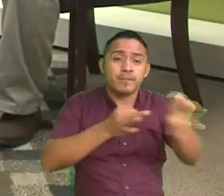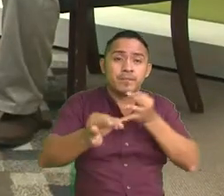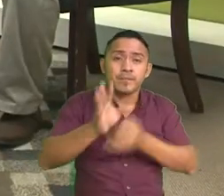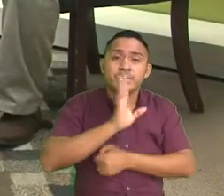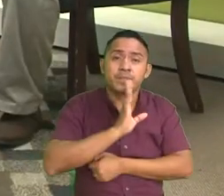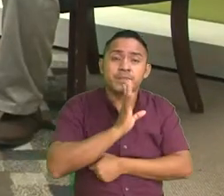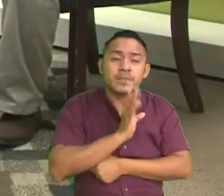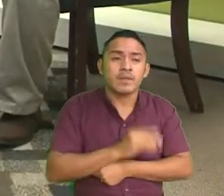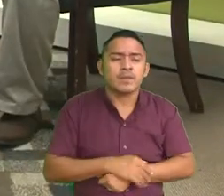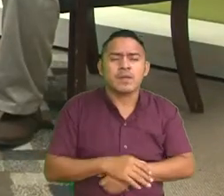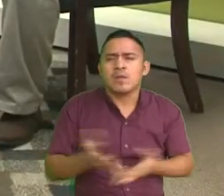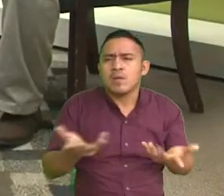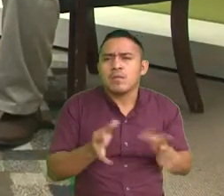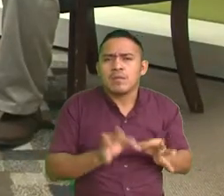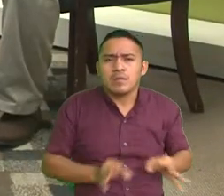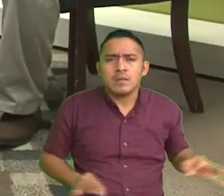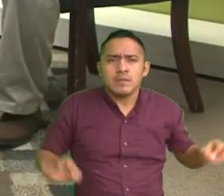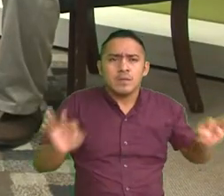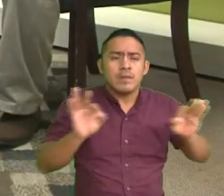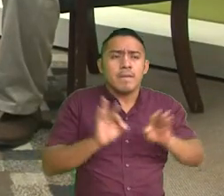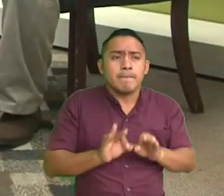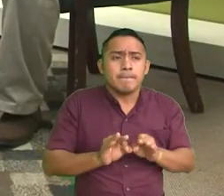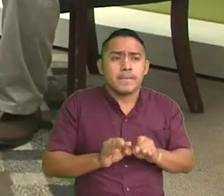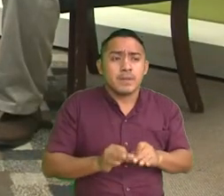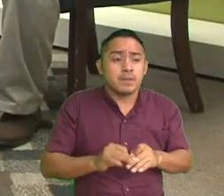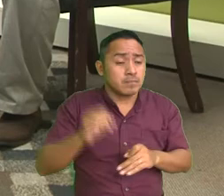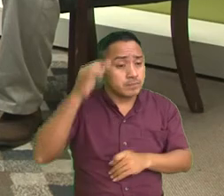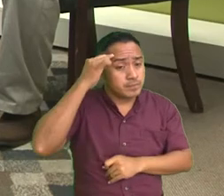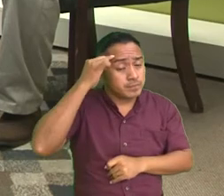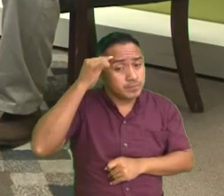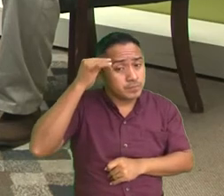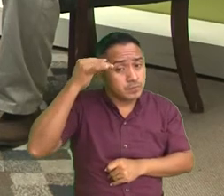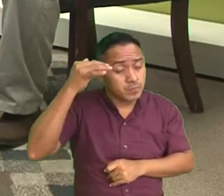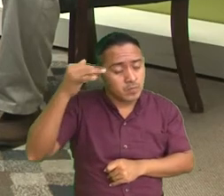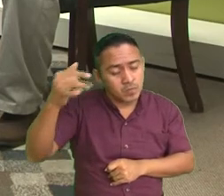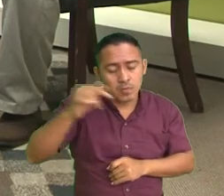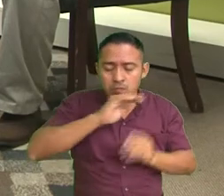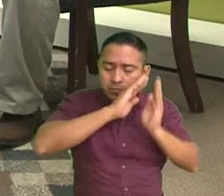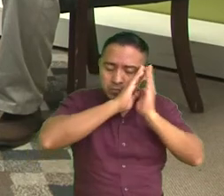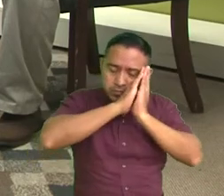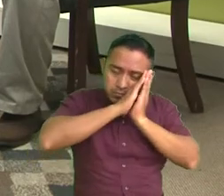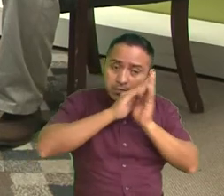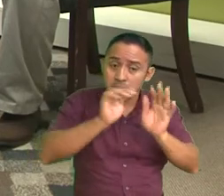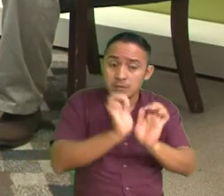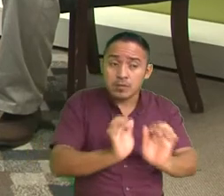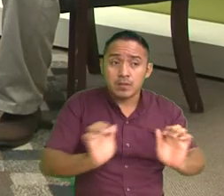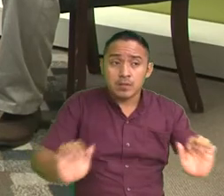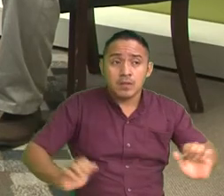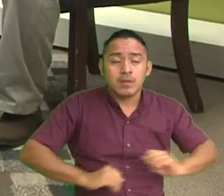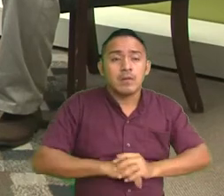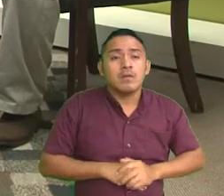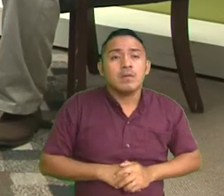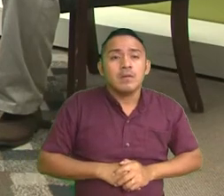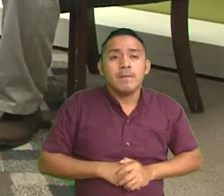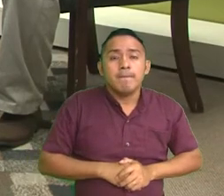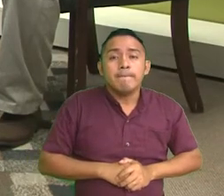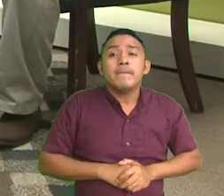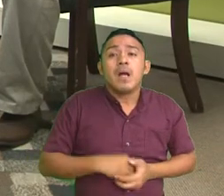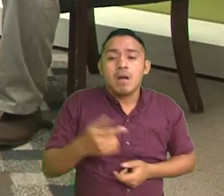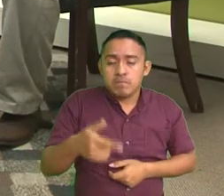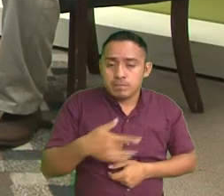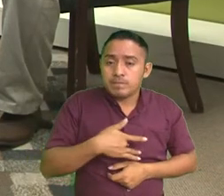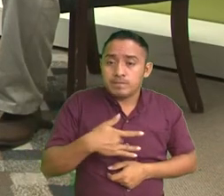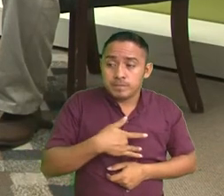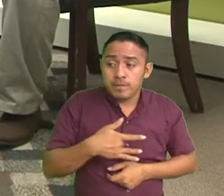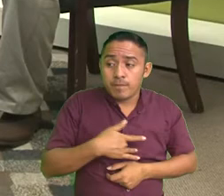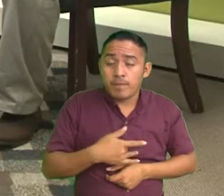de la importancia del sueño en el caso de los niños. Usted decía que es como, es necesario, pues una